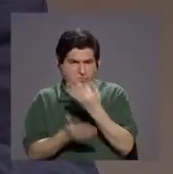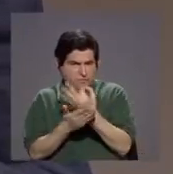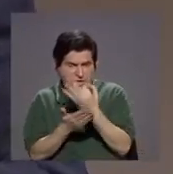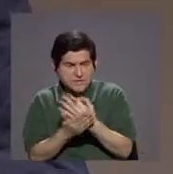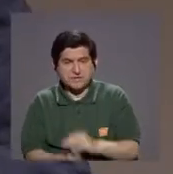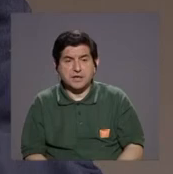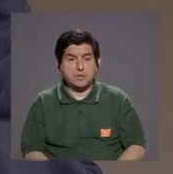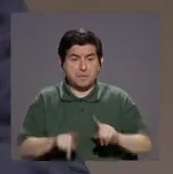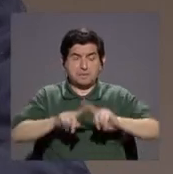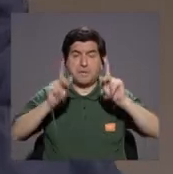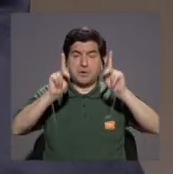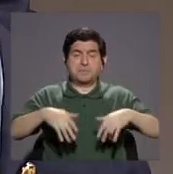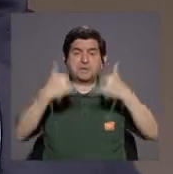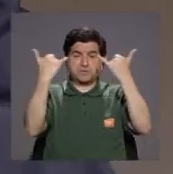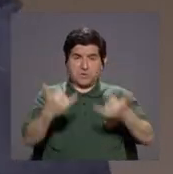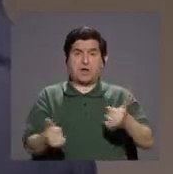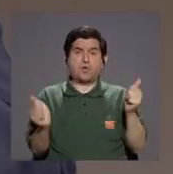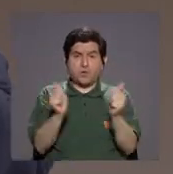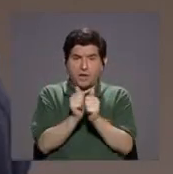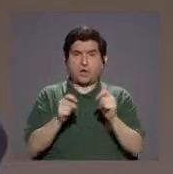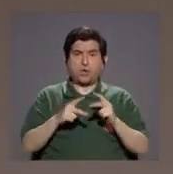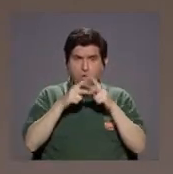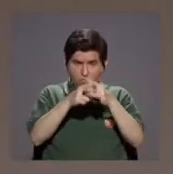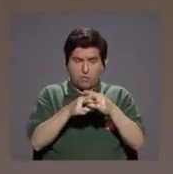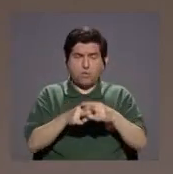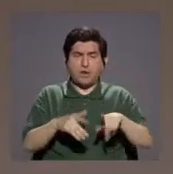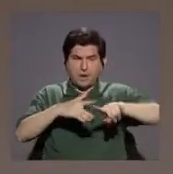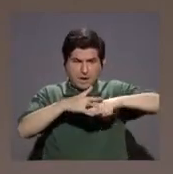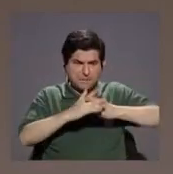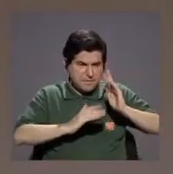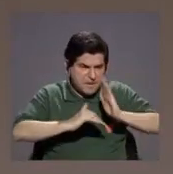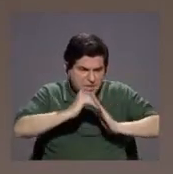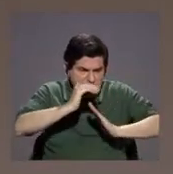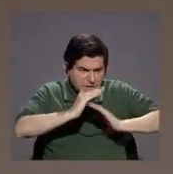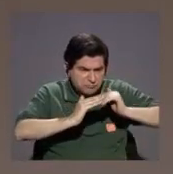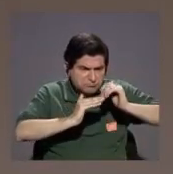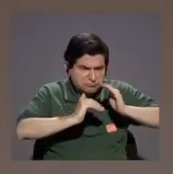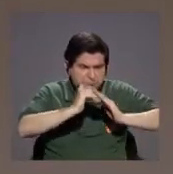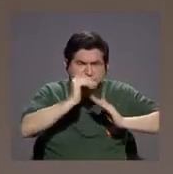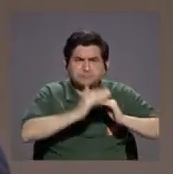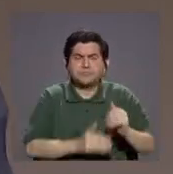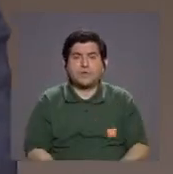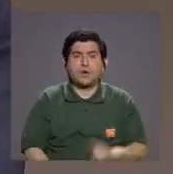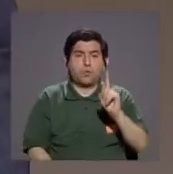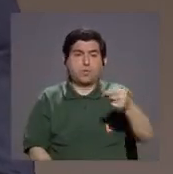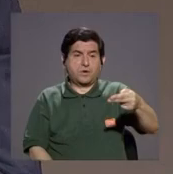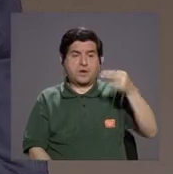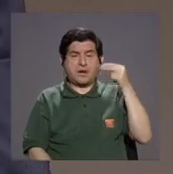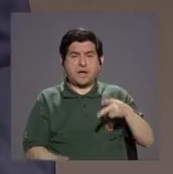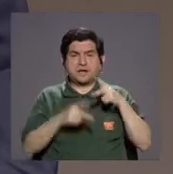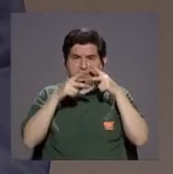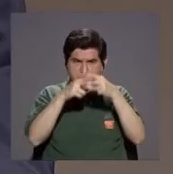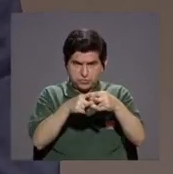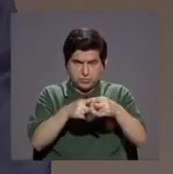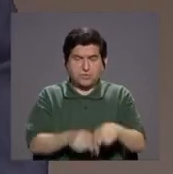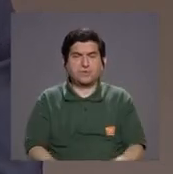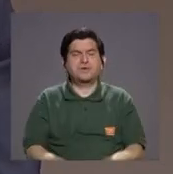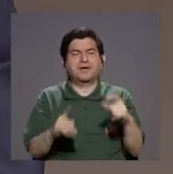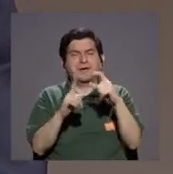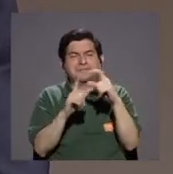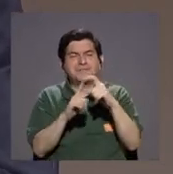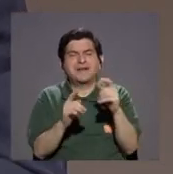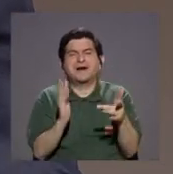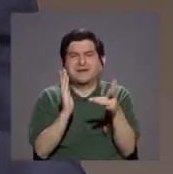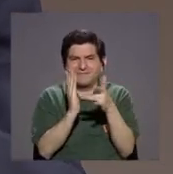y esa persona logra empezar a construir un récord crediticio que sobre no son términos un